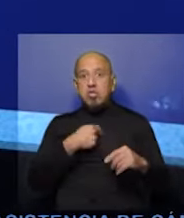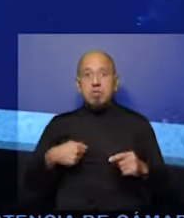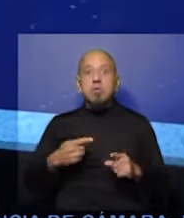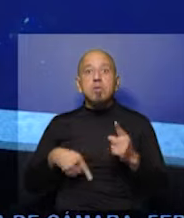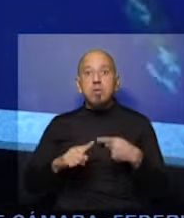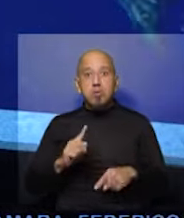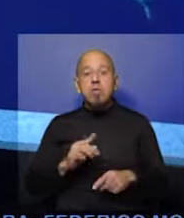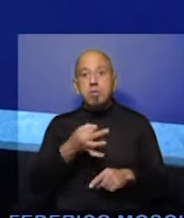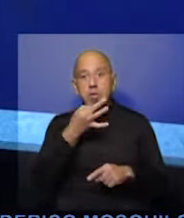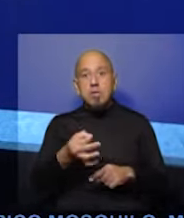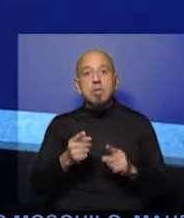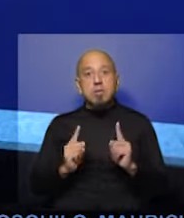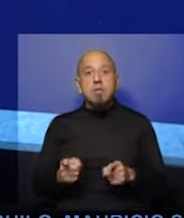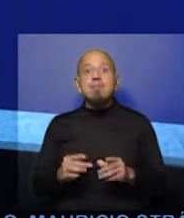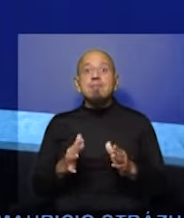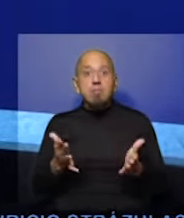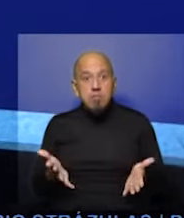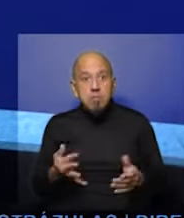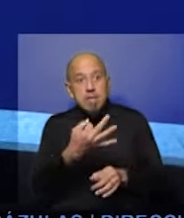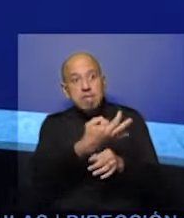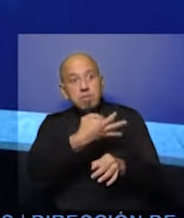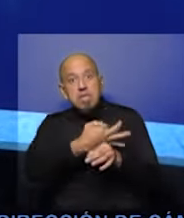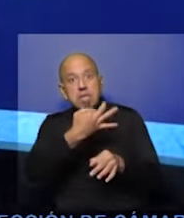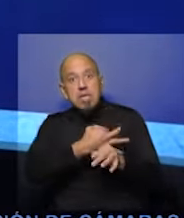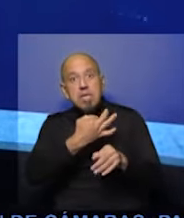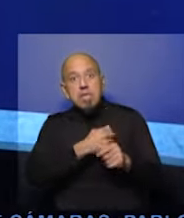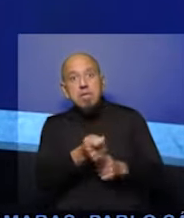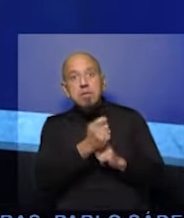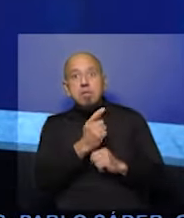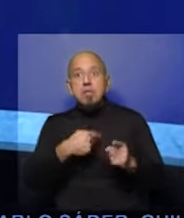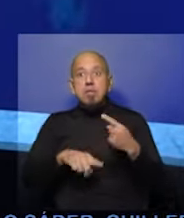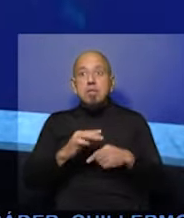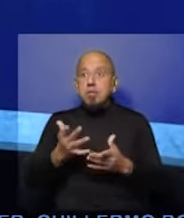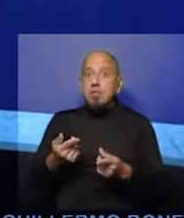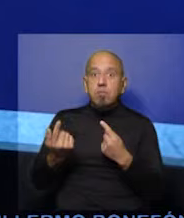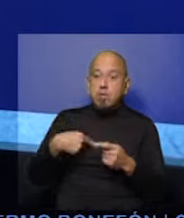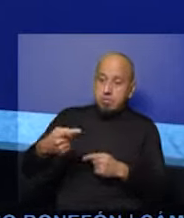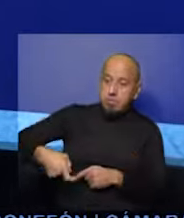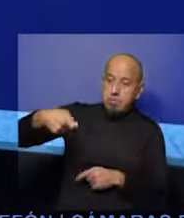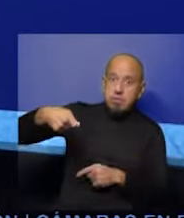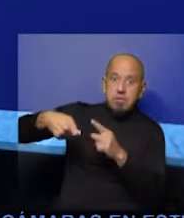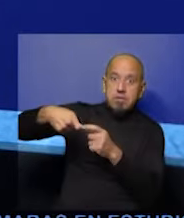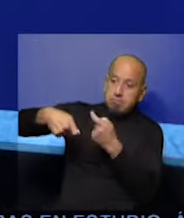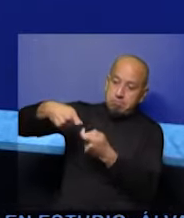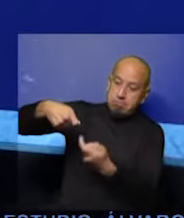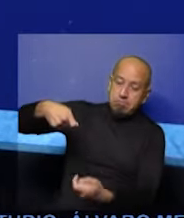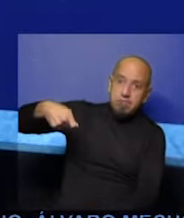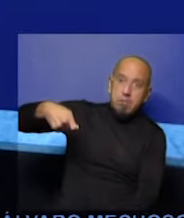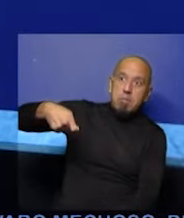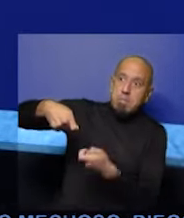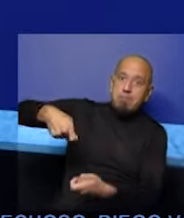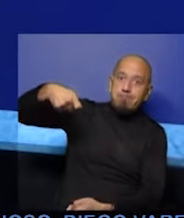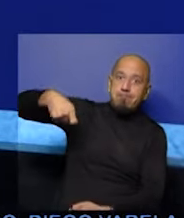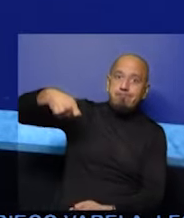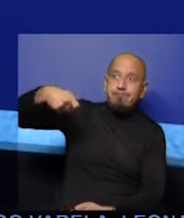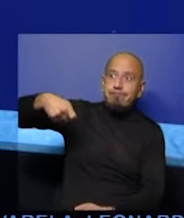con otro podo chino que dice si me enseñas a pescar y después me tirado una vara de mimbre con hilos y sal haciendo de tanza Y en vez de al suelo me das